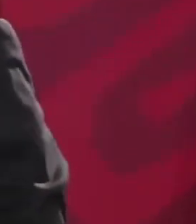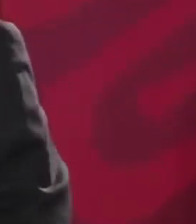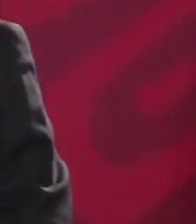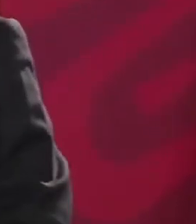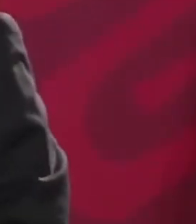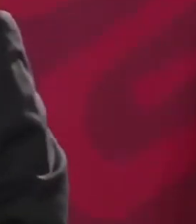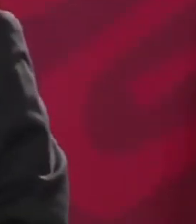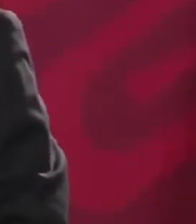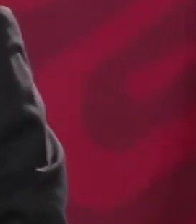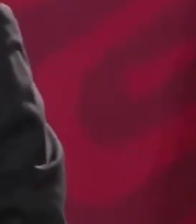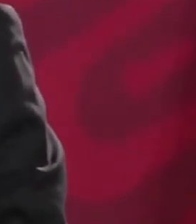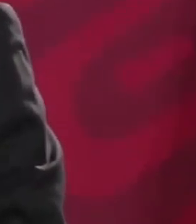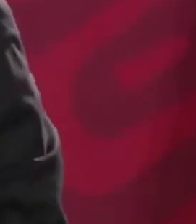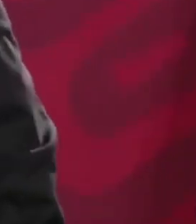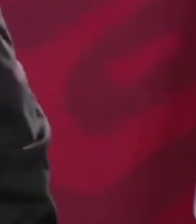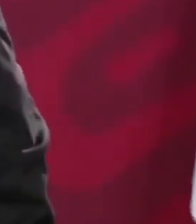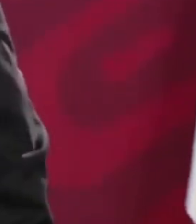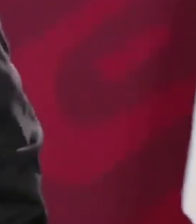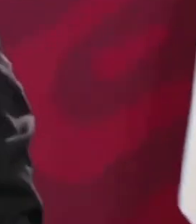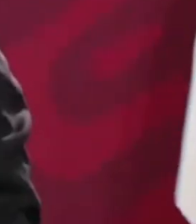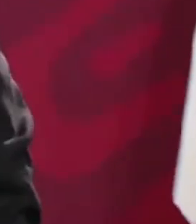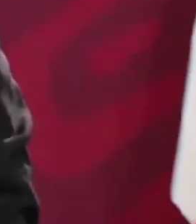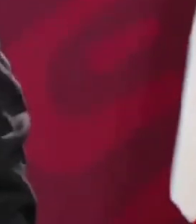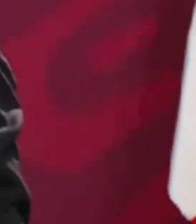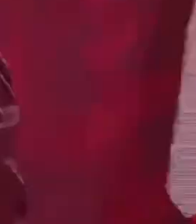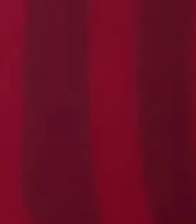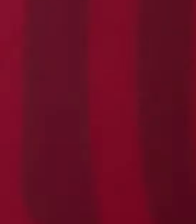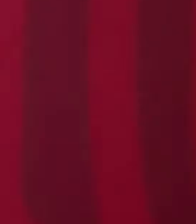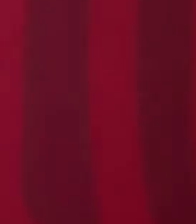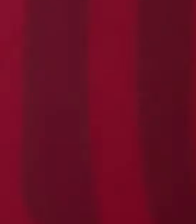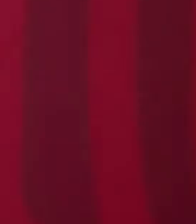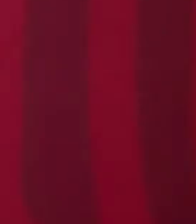Ningún país, ningún pueblo, ninguna nación en crisis